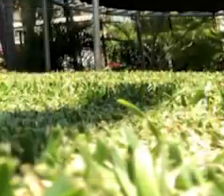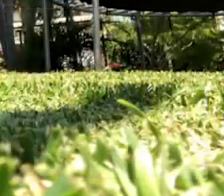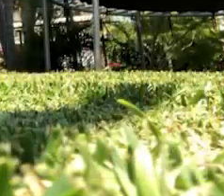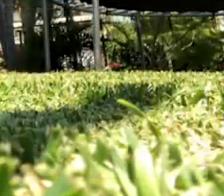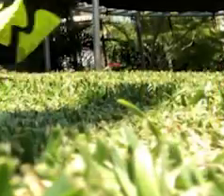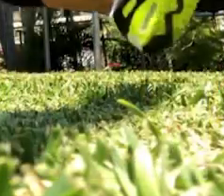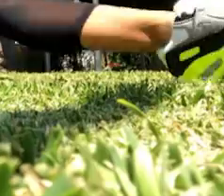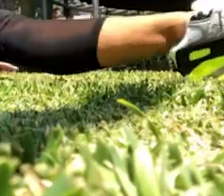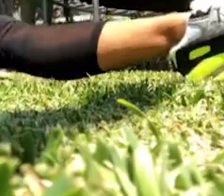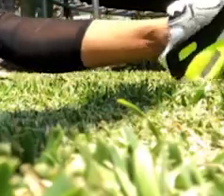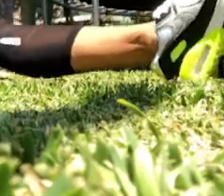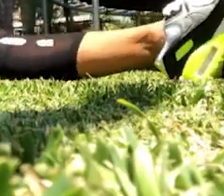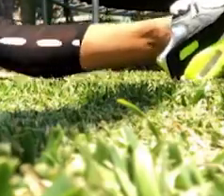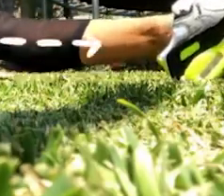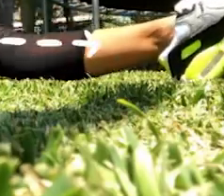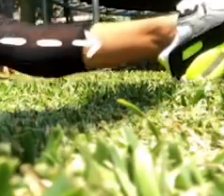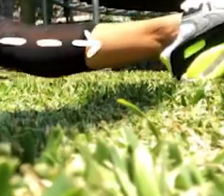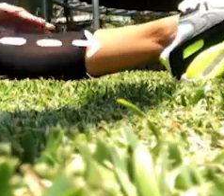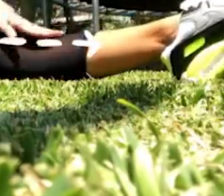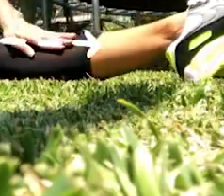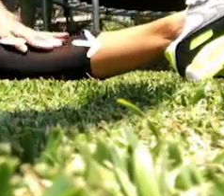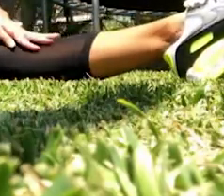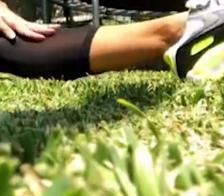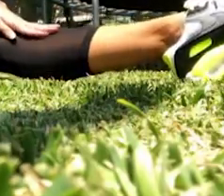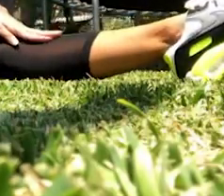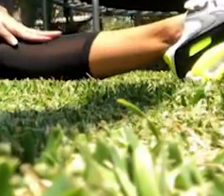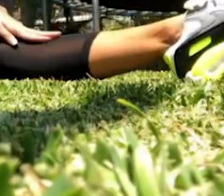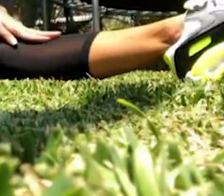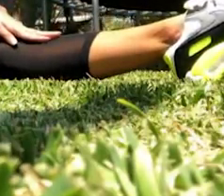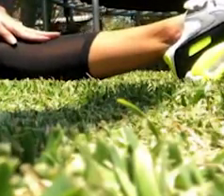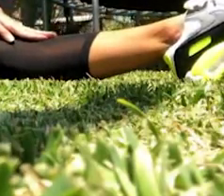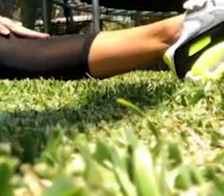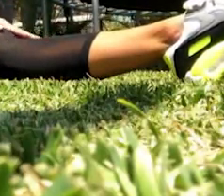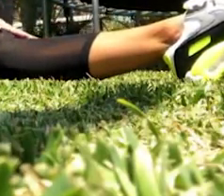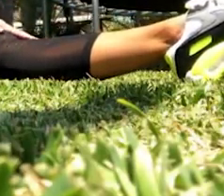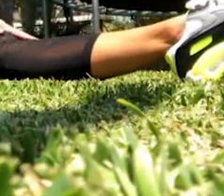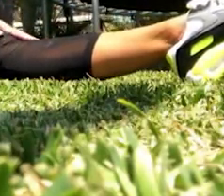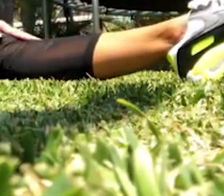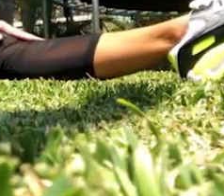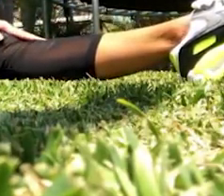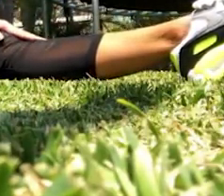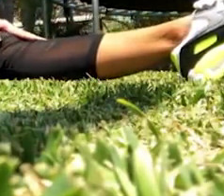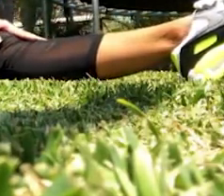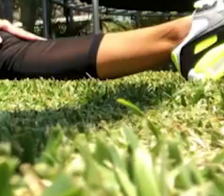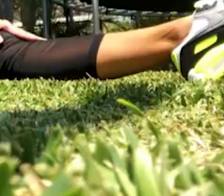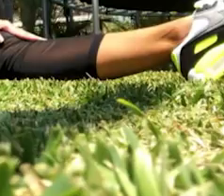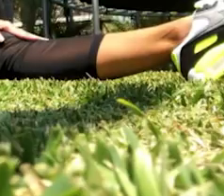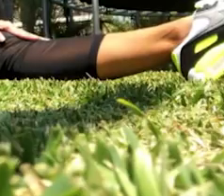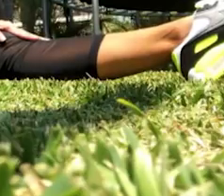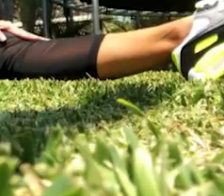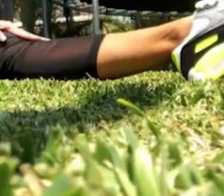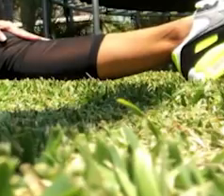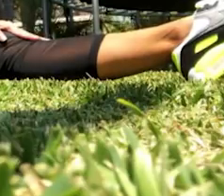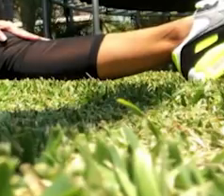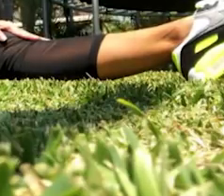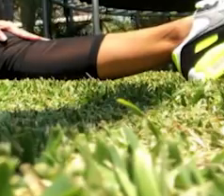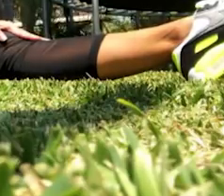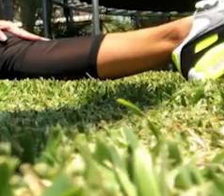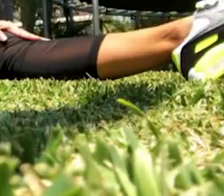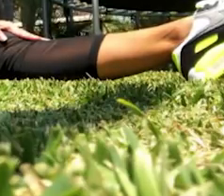Vamos a estirar las piernas un poco abiertas y vamos a ir primero hacia un lado. Lo más que